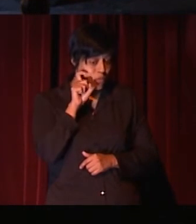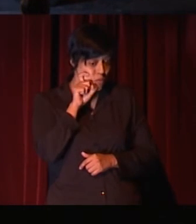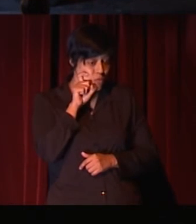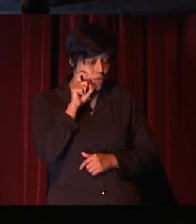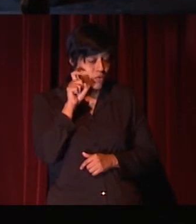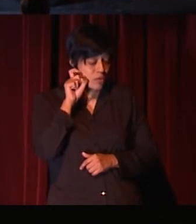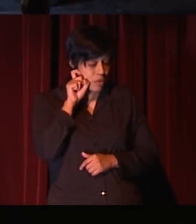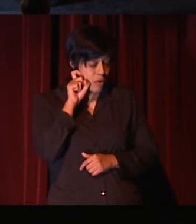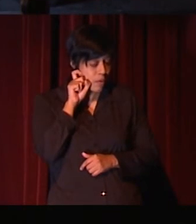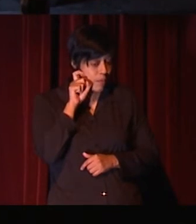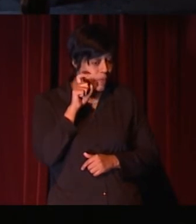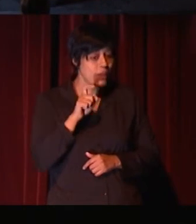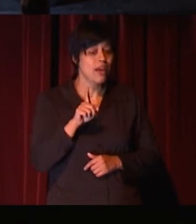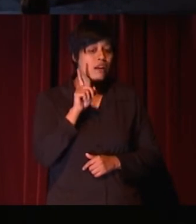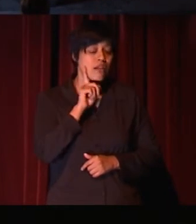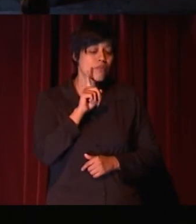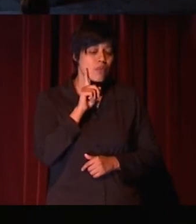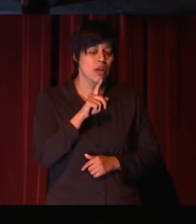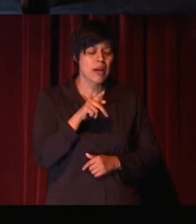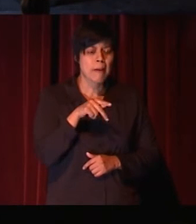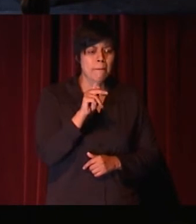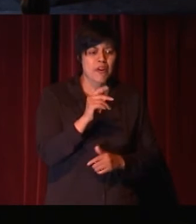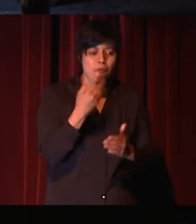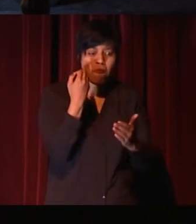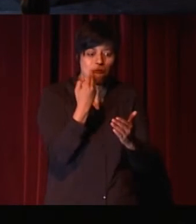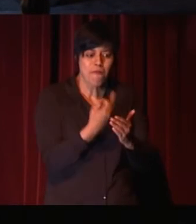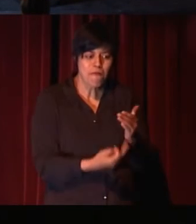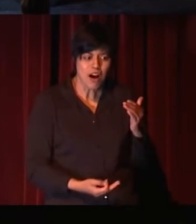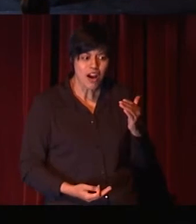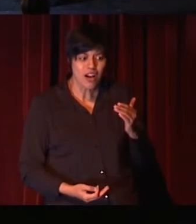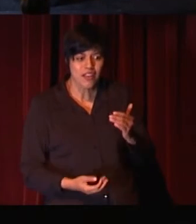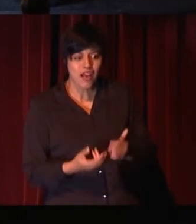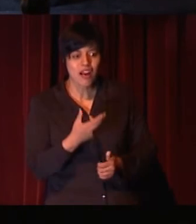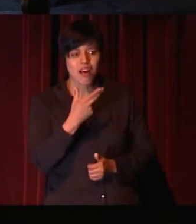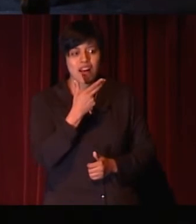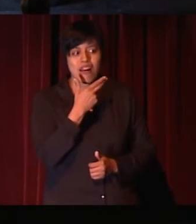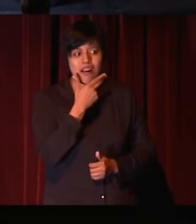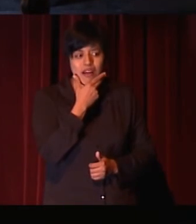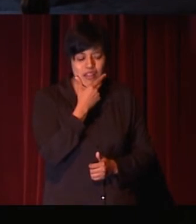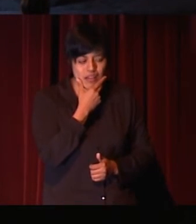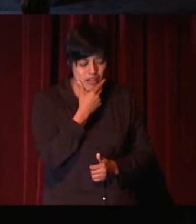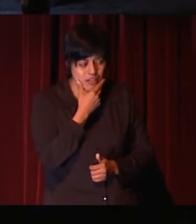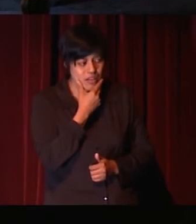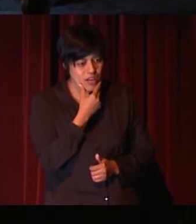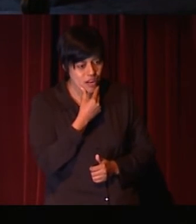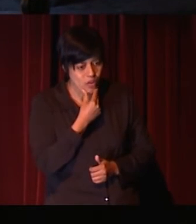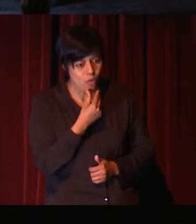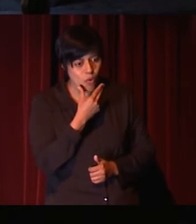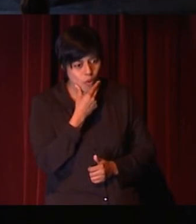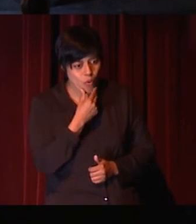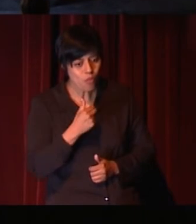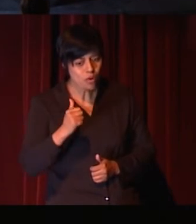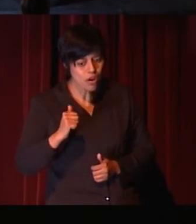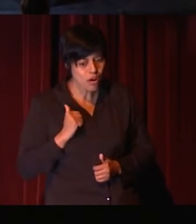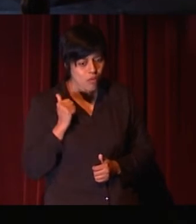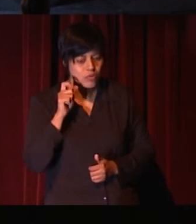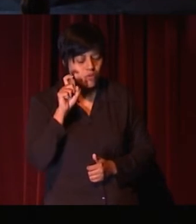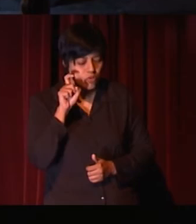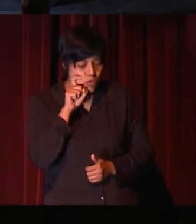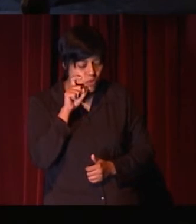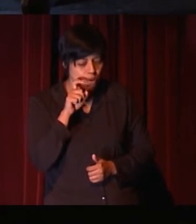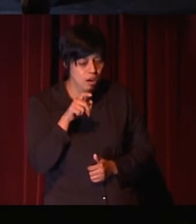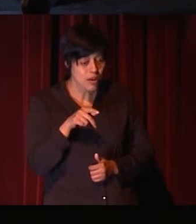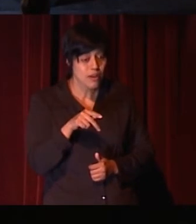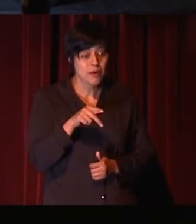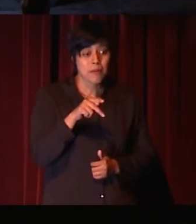para las mujeres no tenemos ninguna estadística a primera mano que nos puede informar sobre el abuso sexual hacia los hombres sin embargo